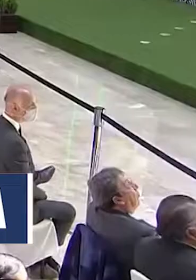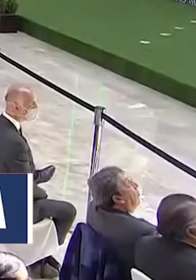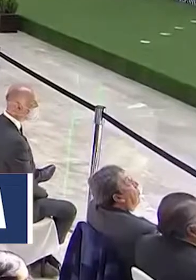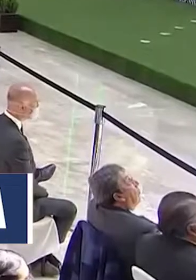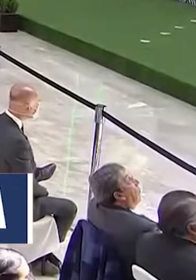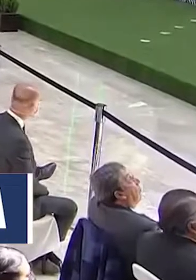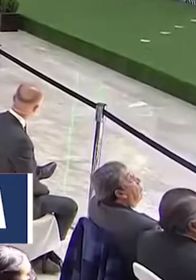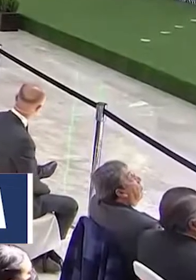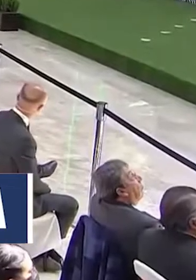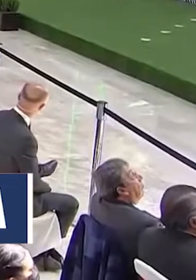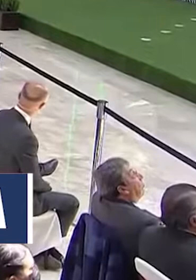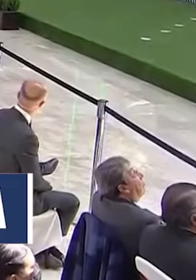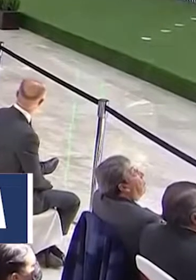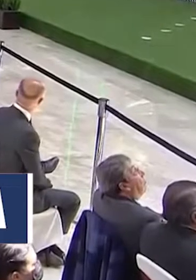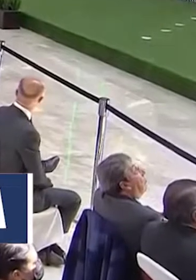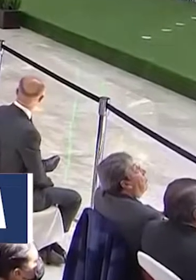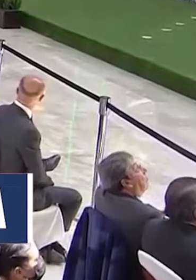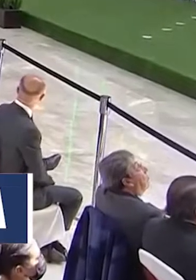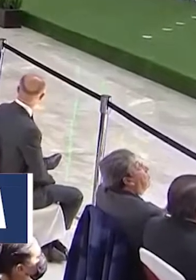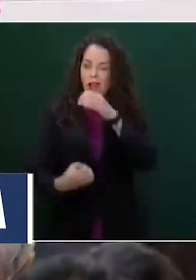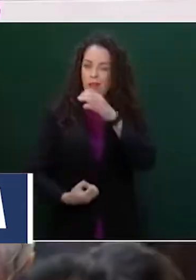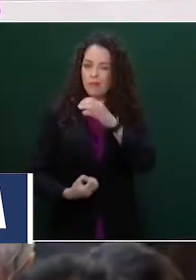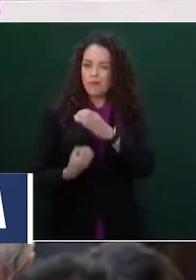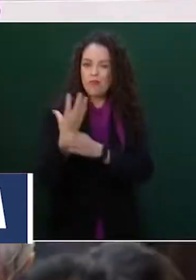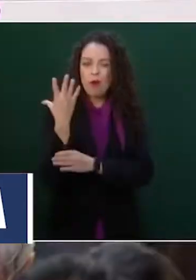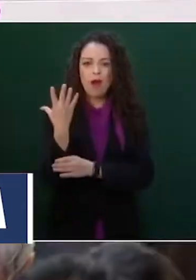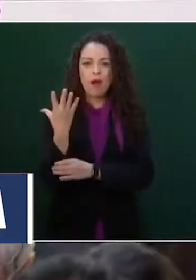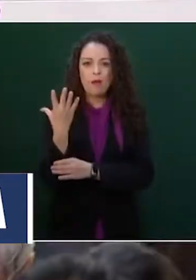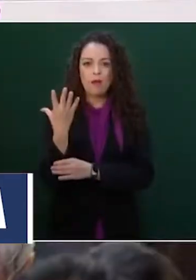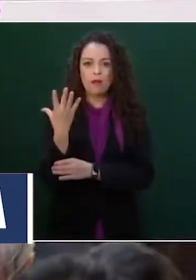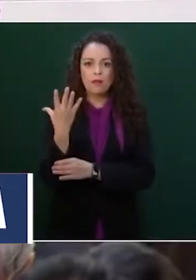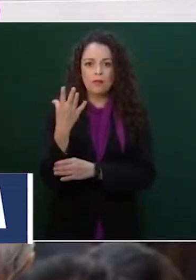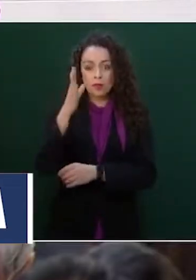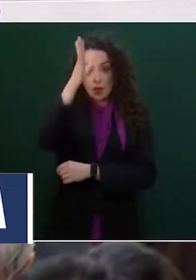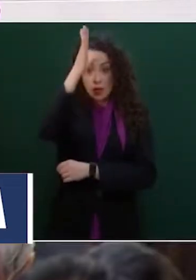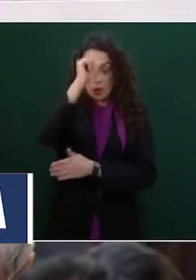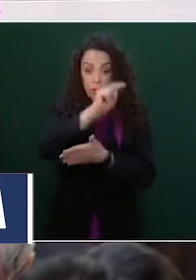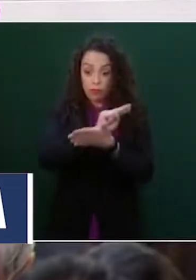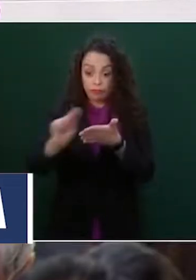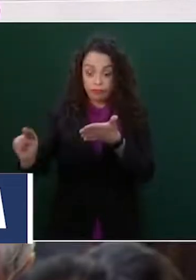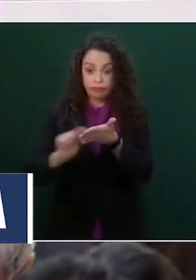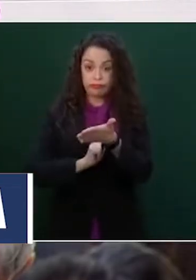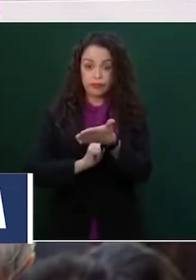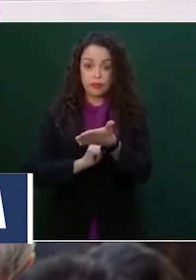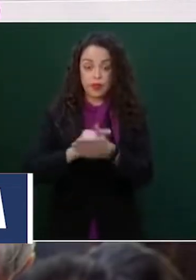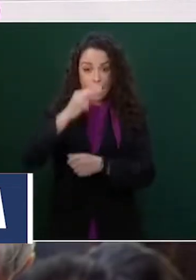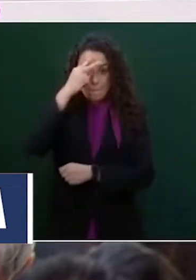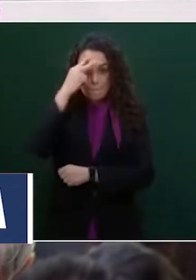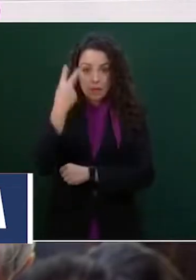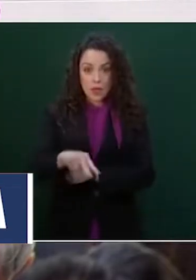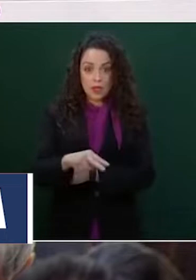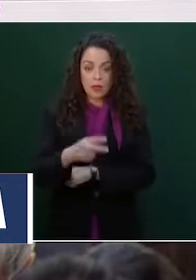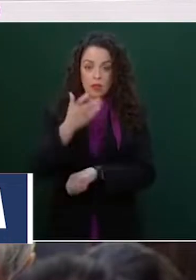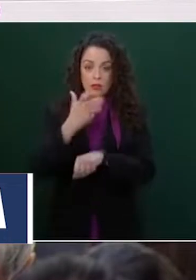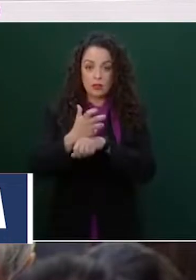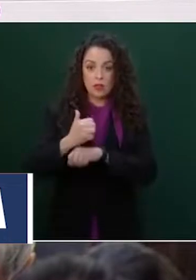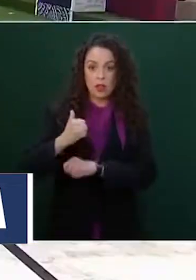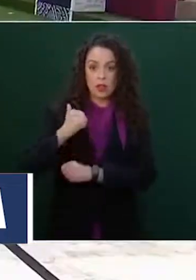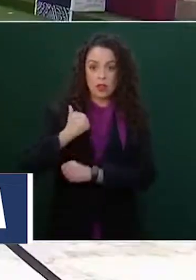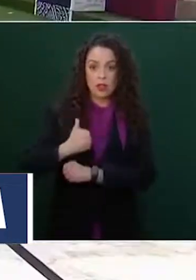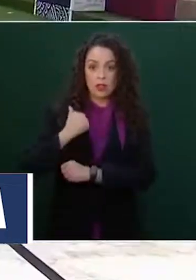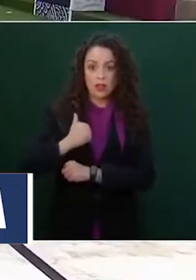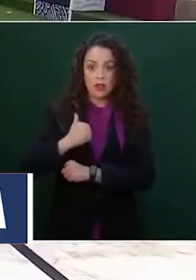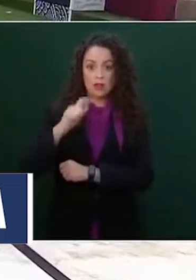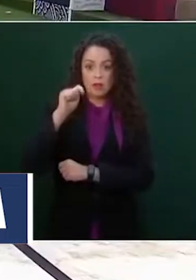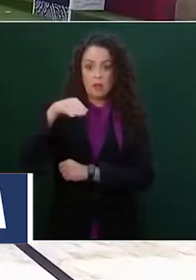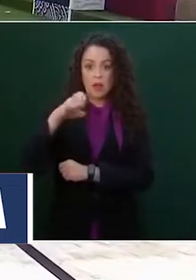requerido, hemos cumplido con la misión. A través del Tratado Comercial México, Estados Unidos, Canadá,